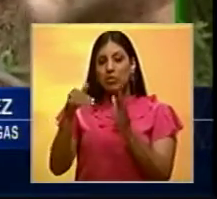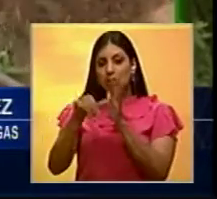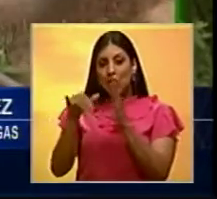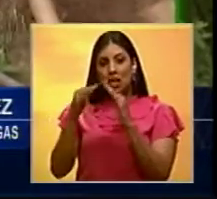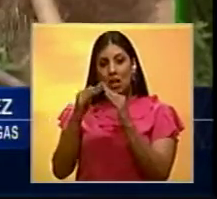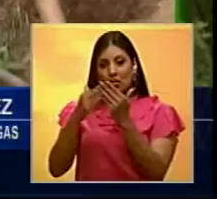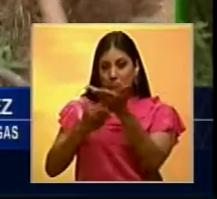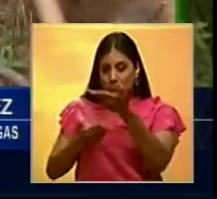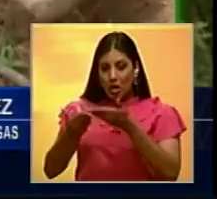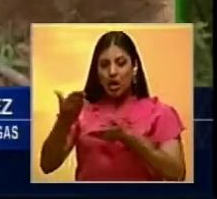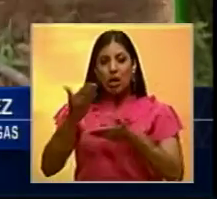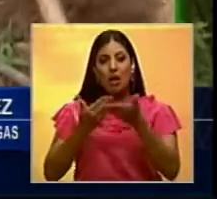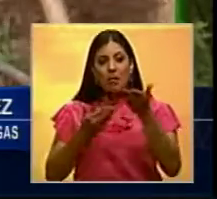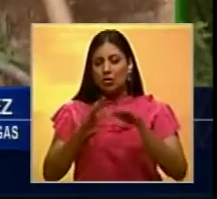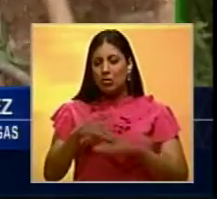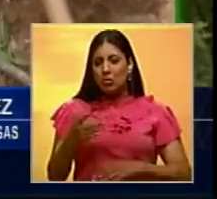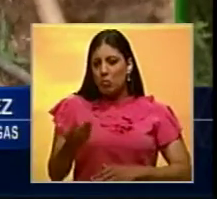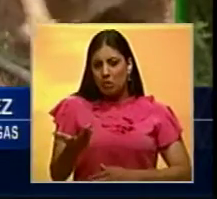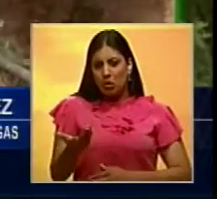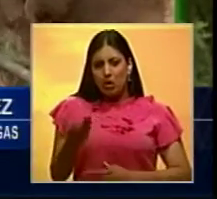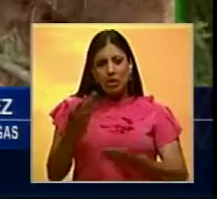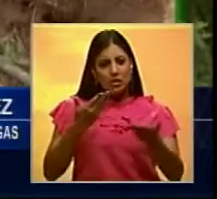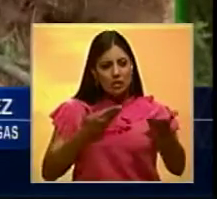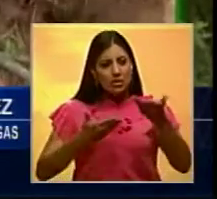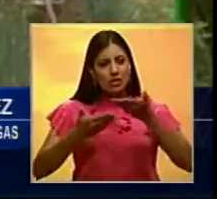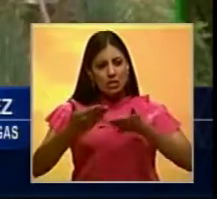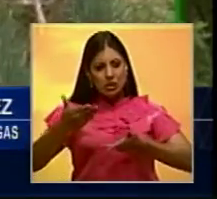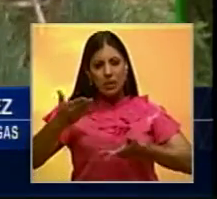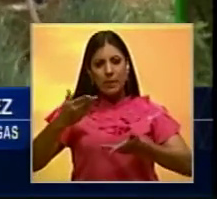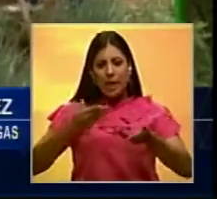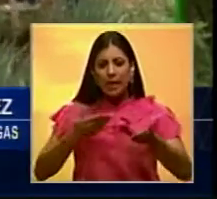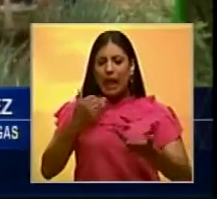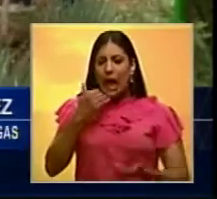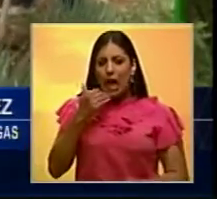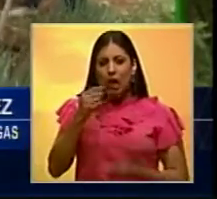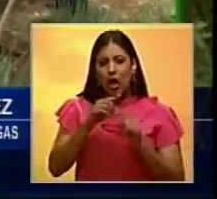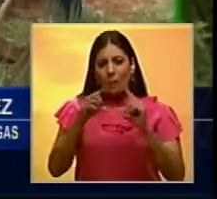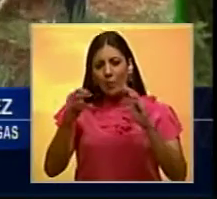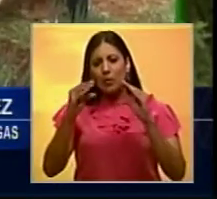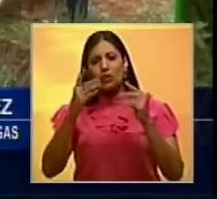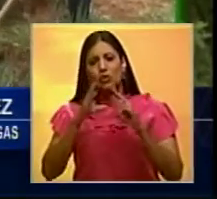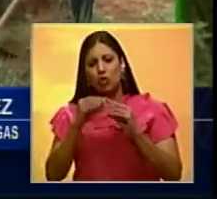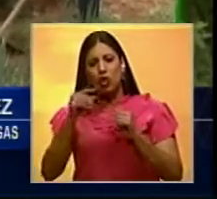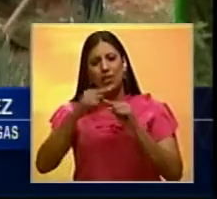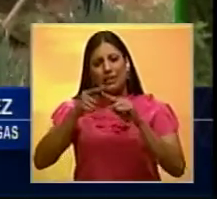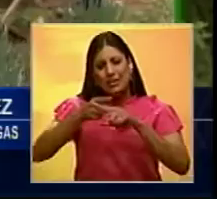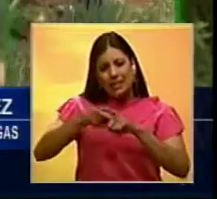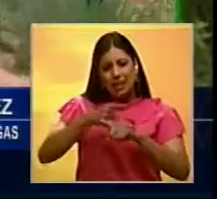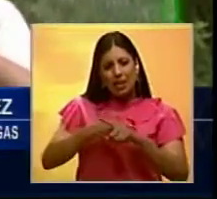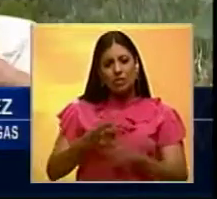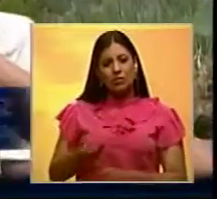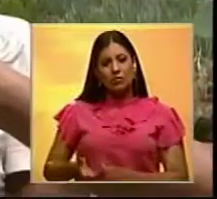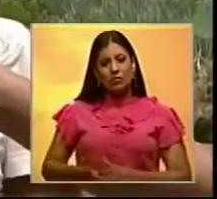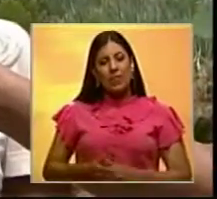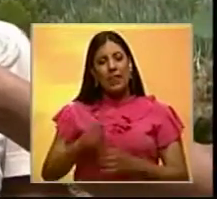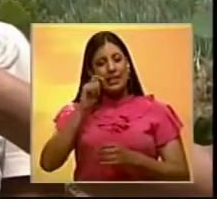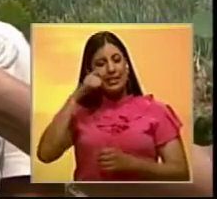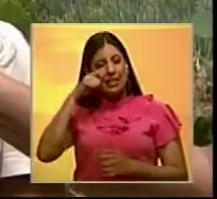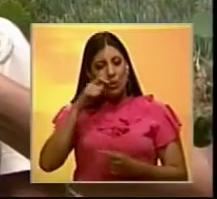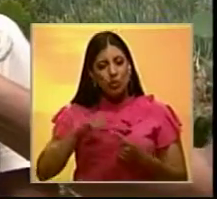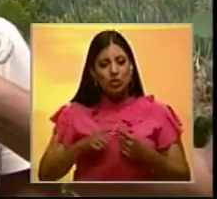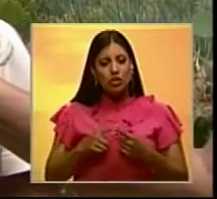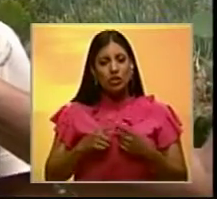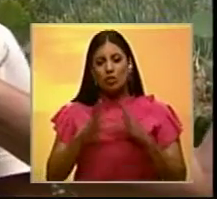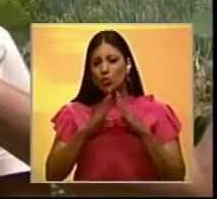Vamos a intercambiar también, porque estamos para intercambiar el ají, el pimentón, el cilantro,